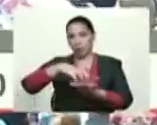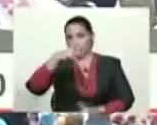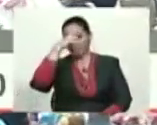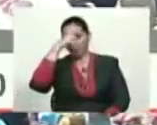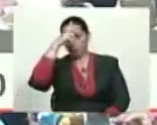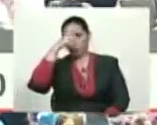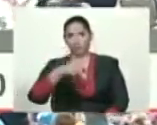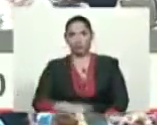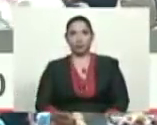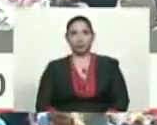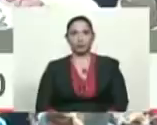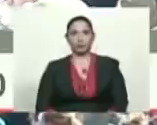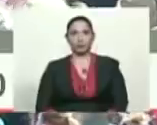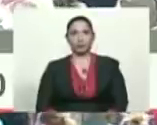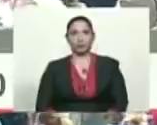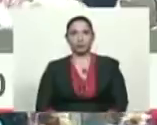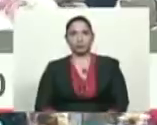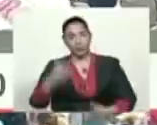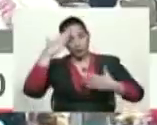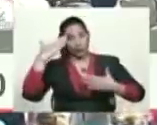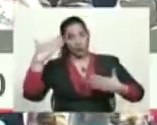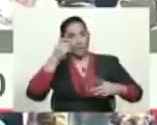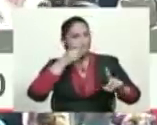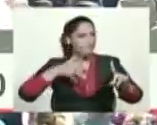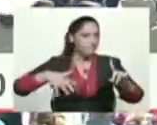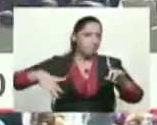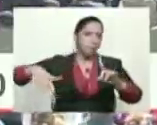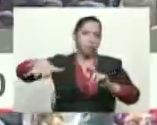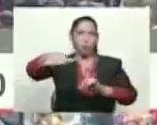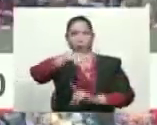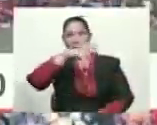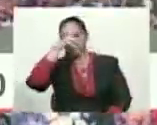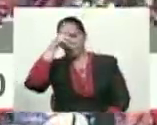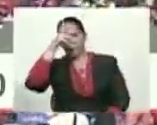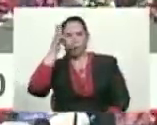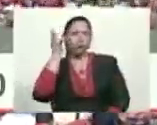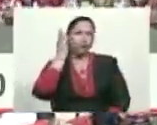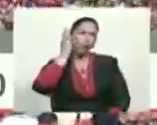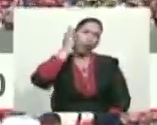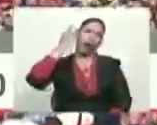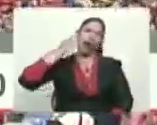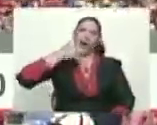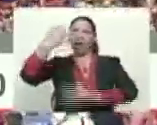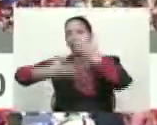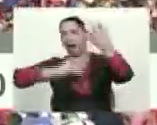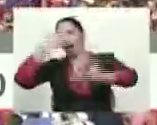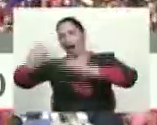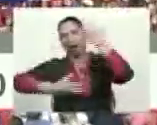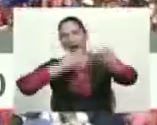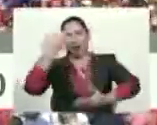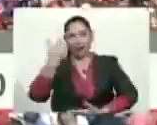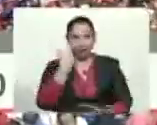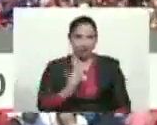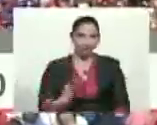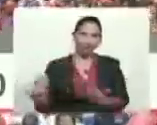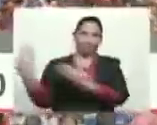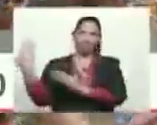Falcón! Saludo al pueblo falconiano. ¿Dónde están las mujeres de Falcón? ¡Que no las veo!